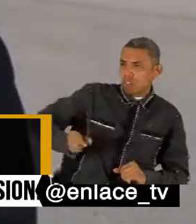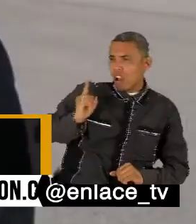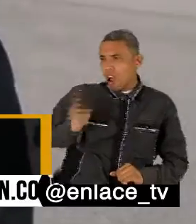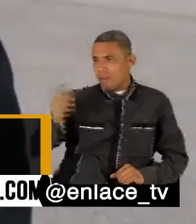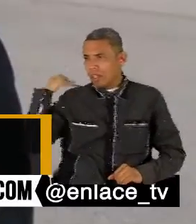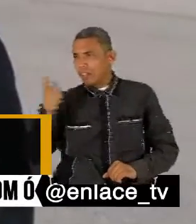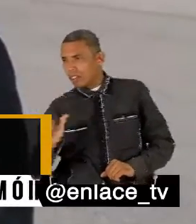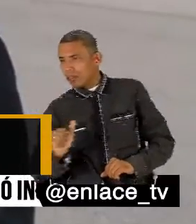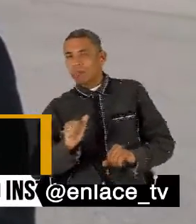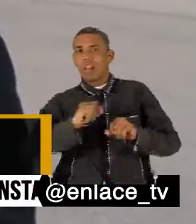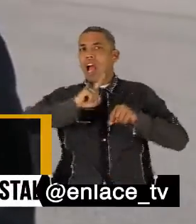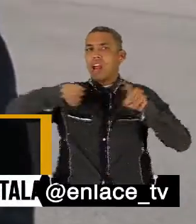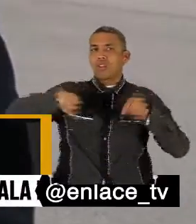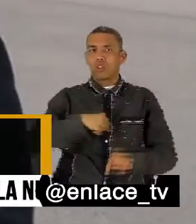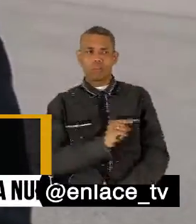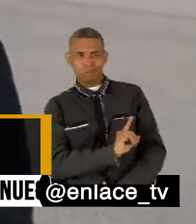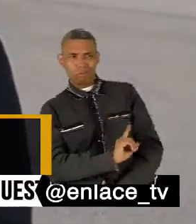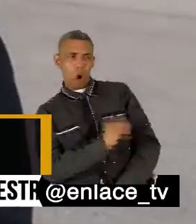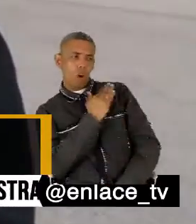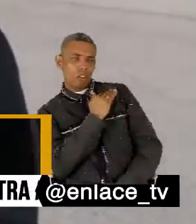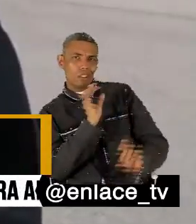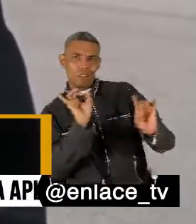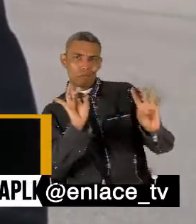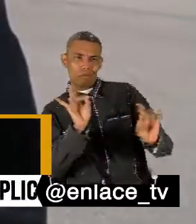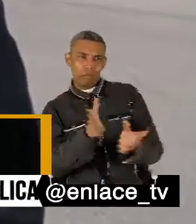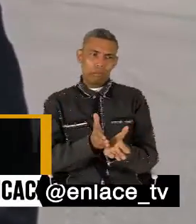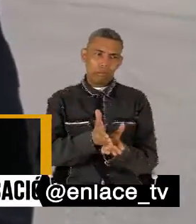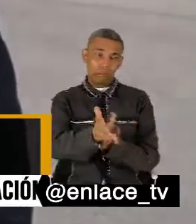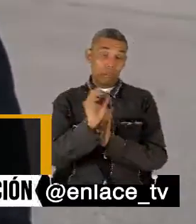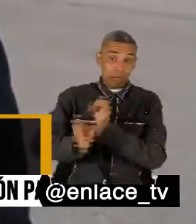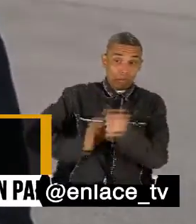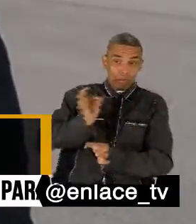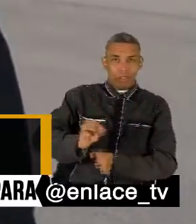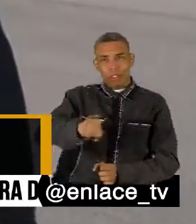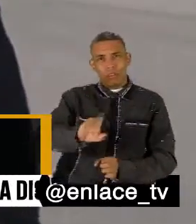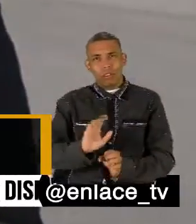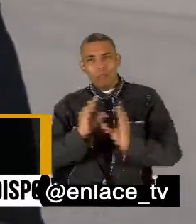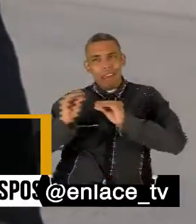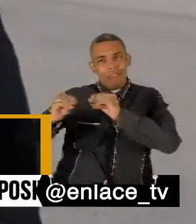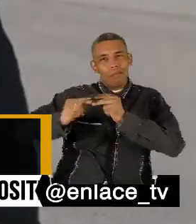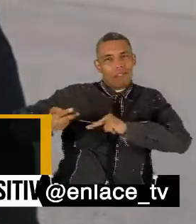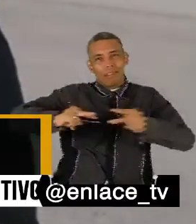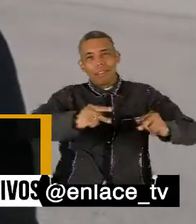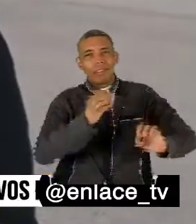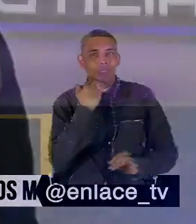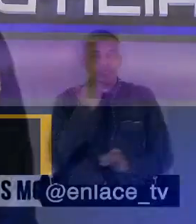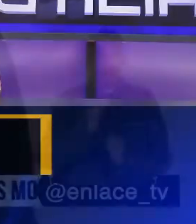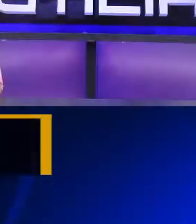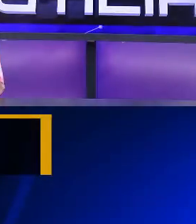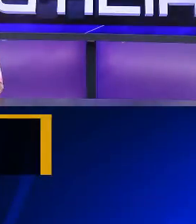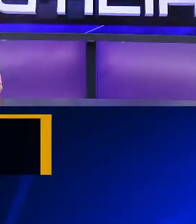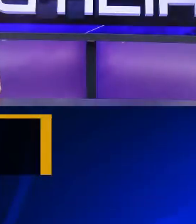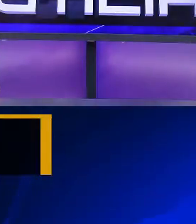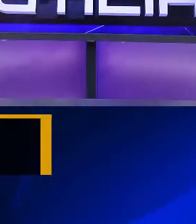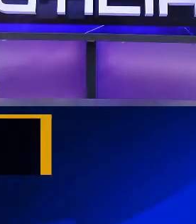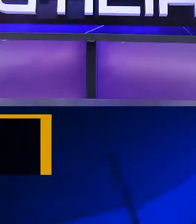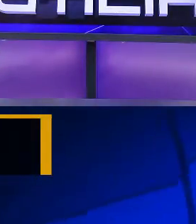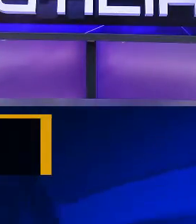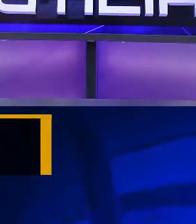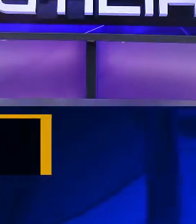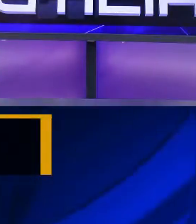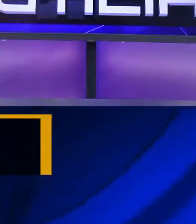va James Rodríguez hoy con la 10 de nuestra selección frente a Paraguay. Gracias, Ariel, por esta información que nos